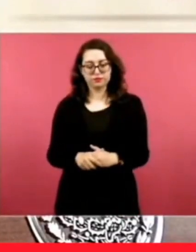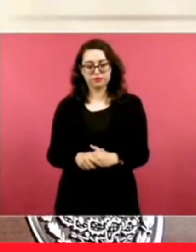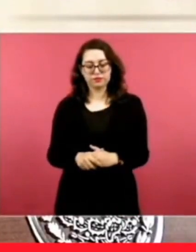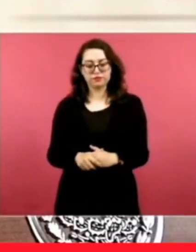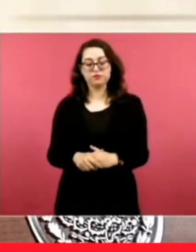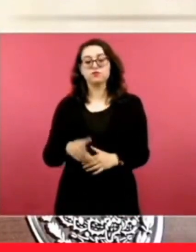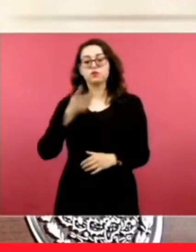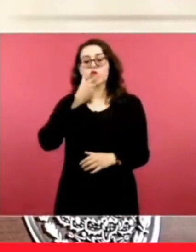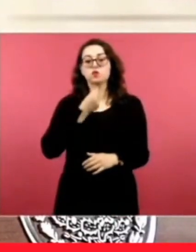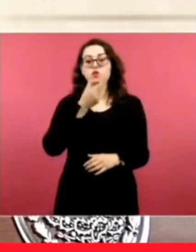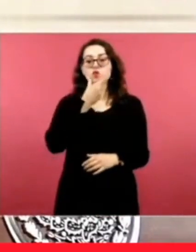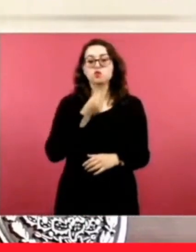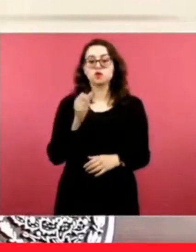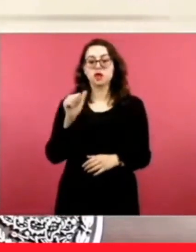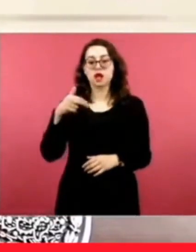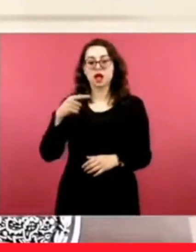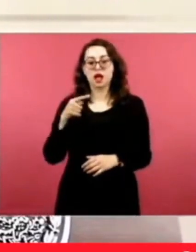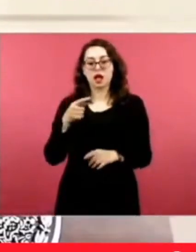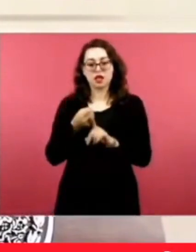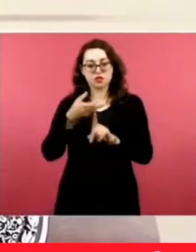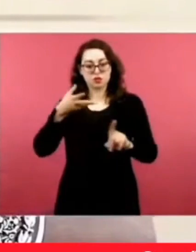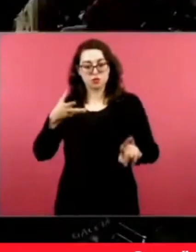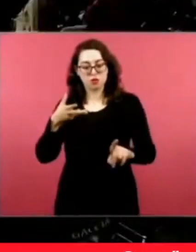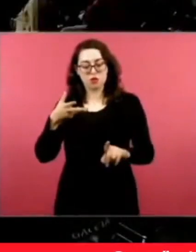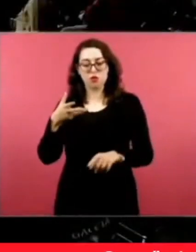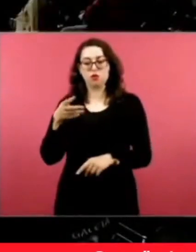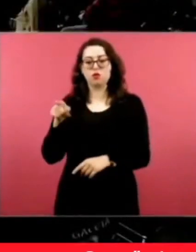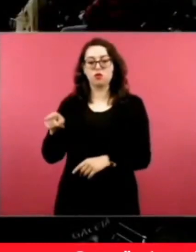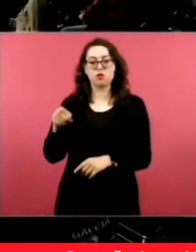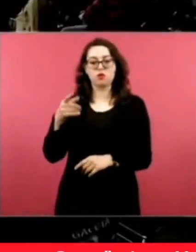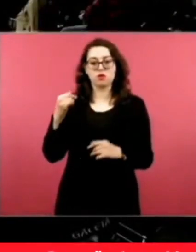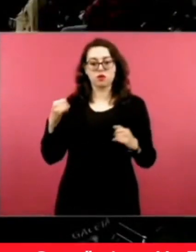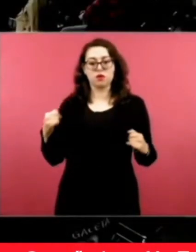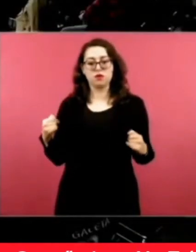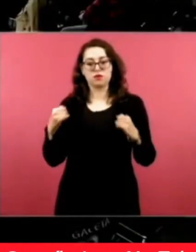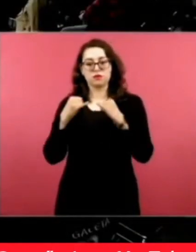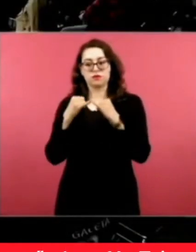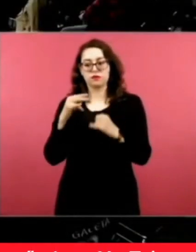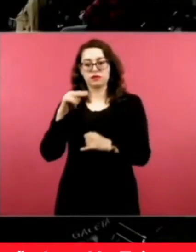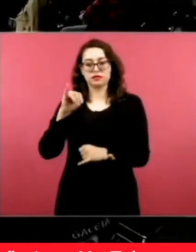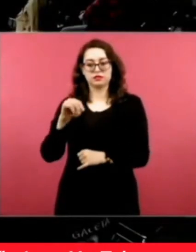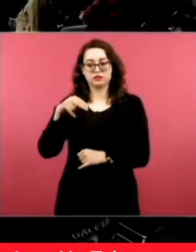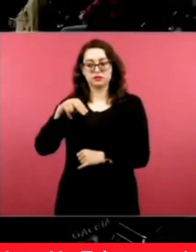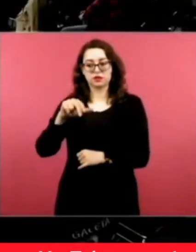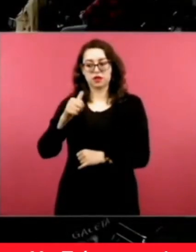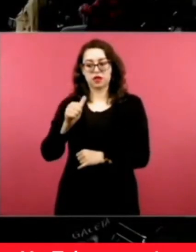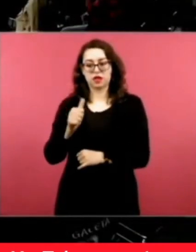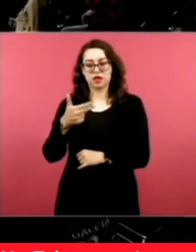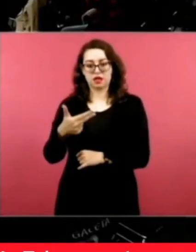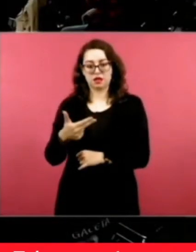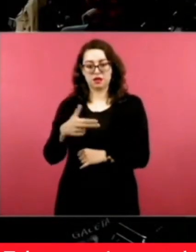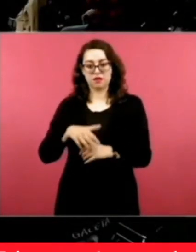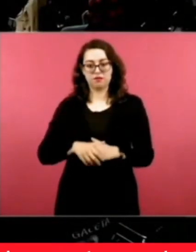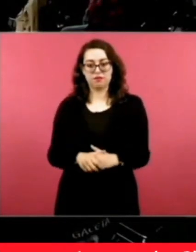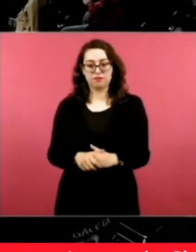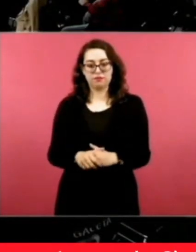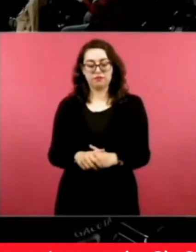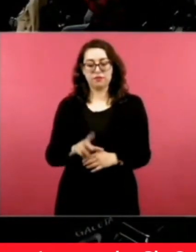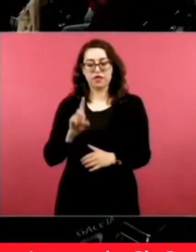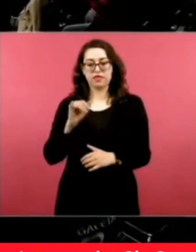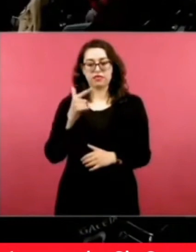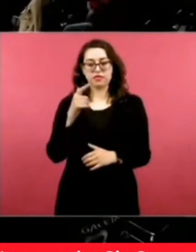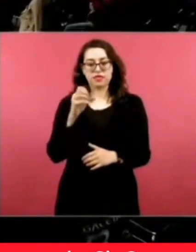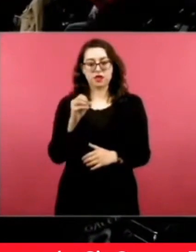el antropólogo, director del Instituto Nacional de Antropología e Historia, Diego